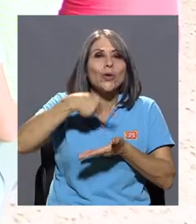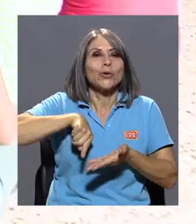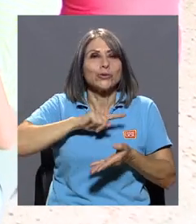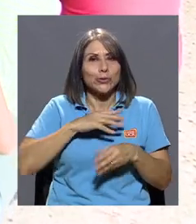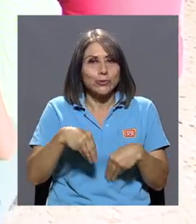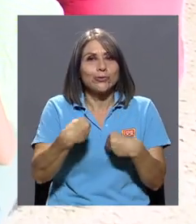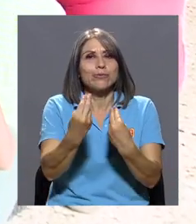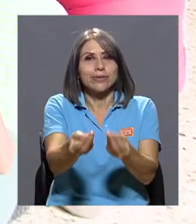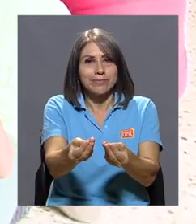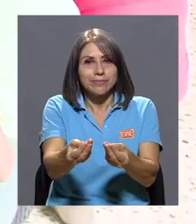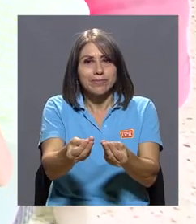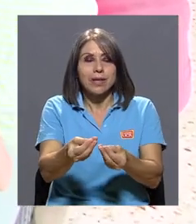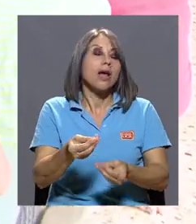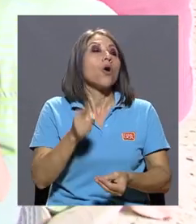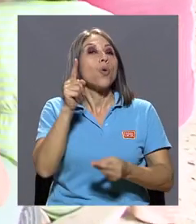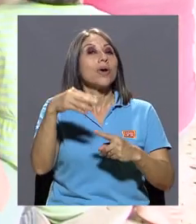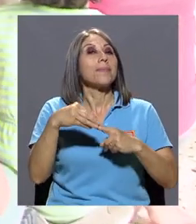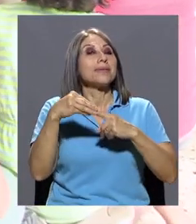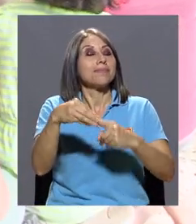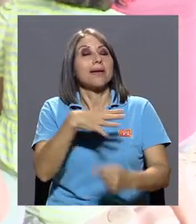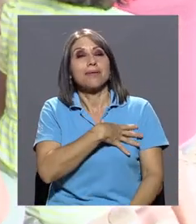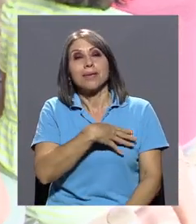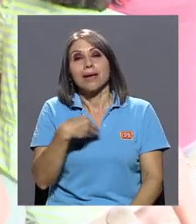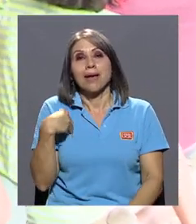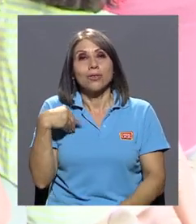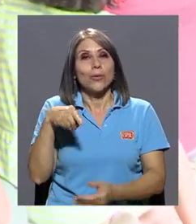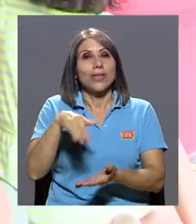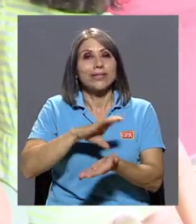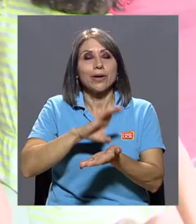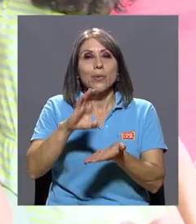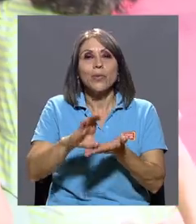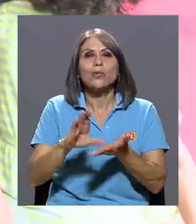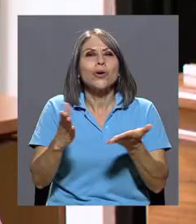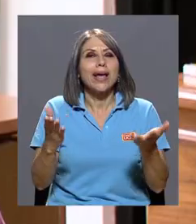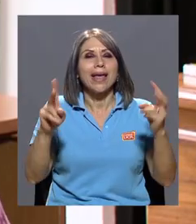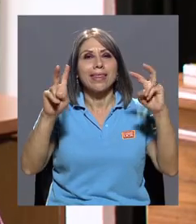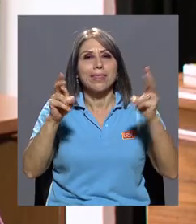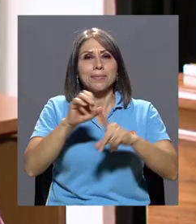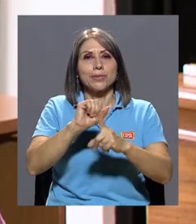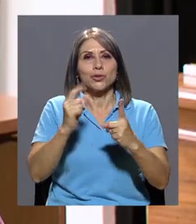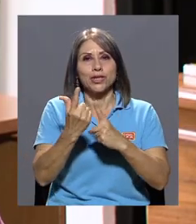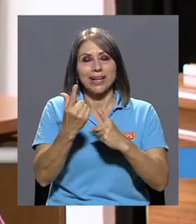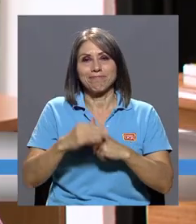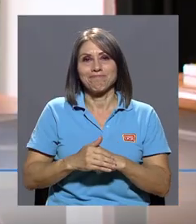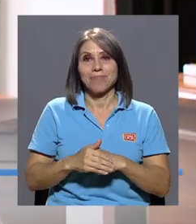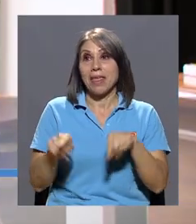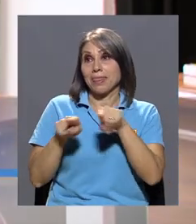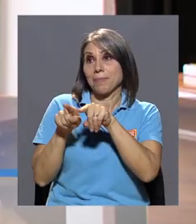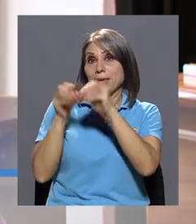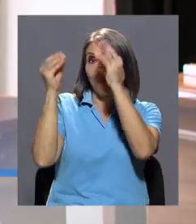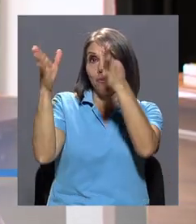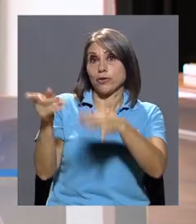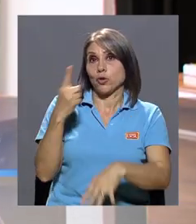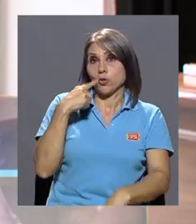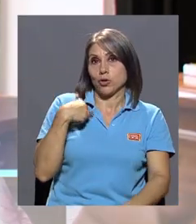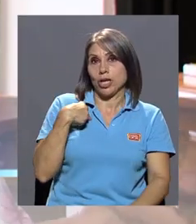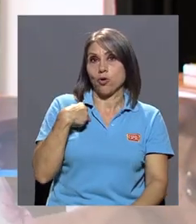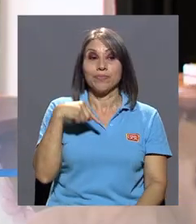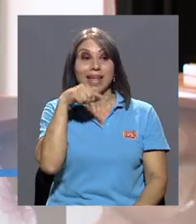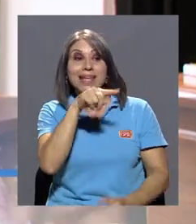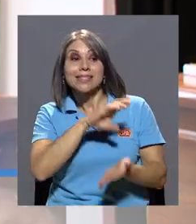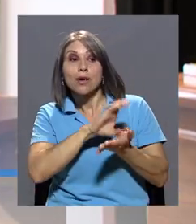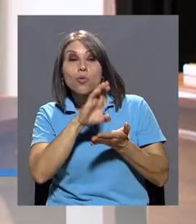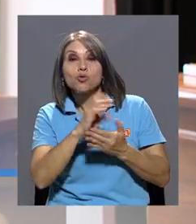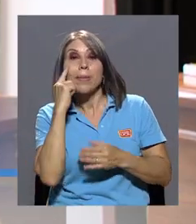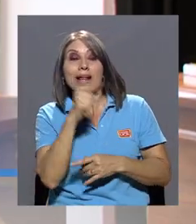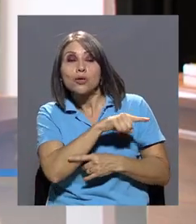una de las principales cosas que a mí me encantó de este curso fue la parte social. Y algo que el profesor nos dijo, la idea de este curso es que ustedes